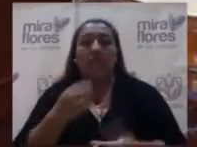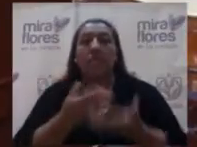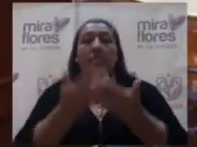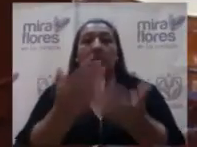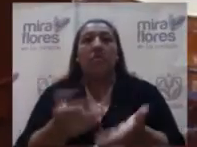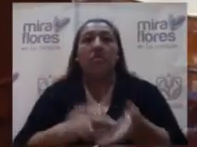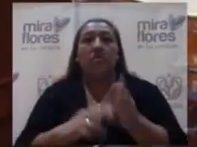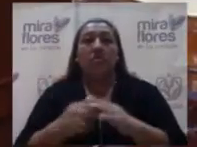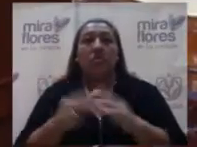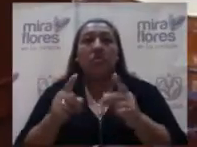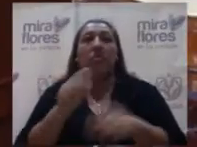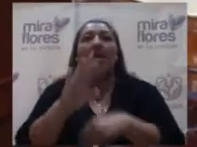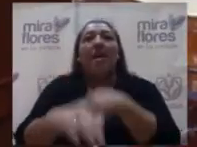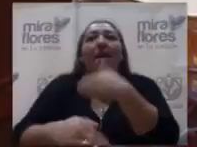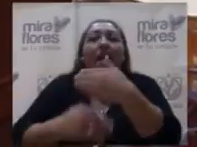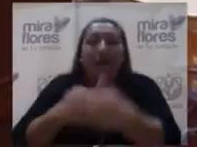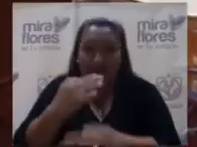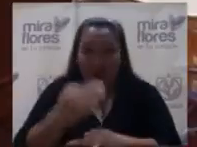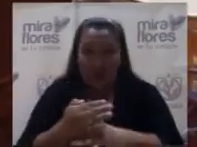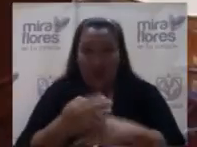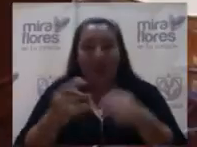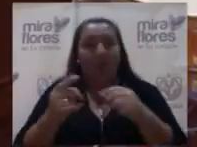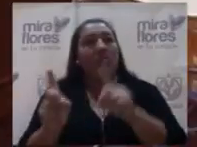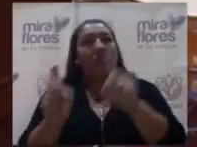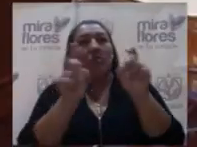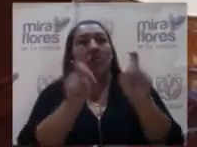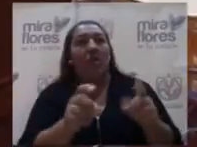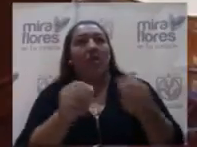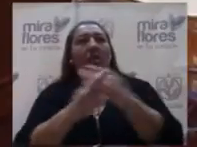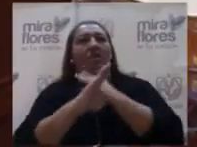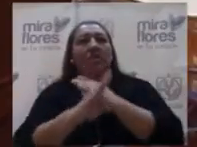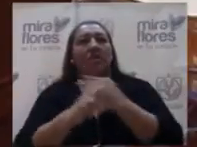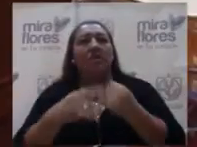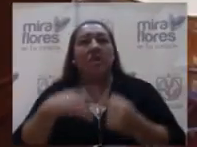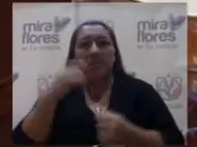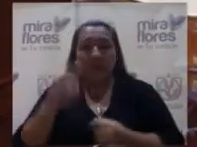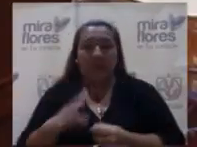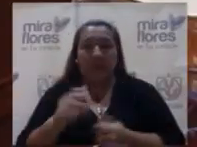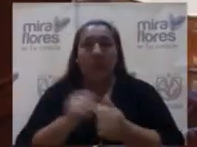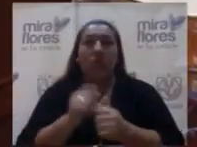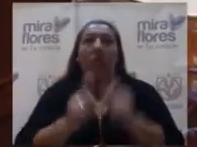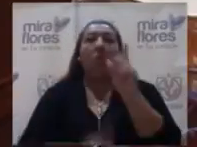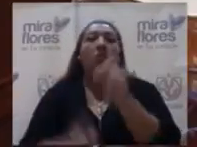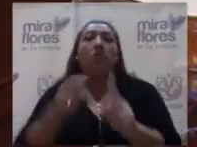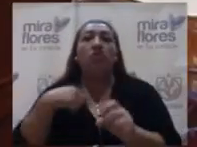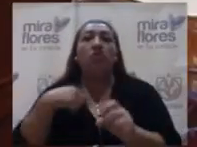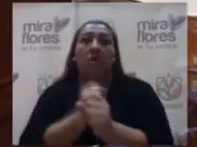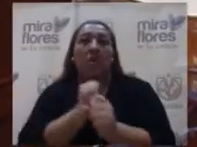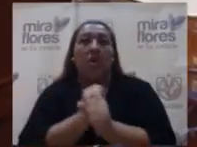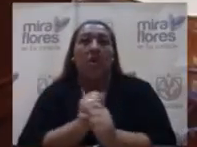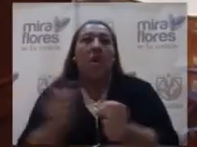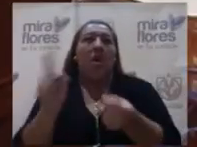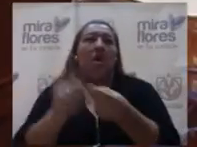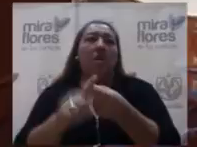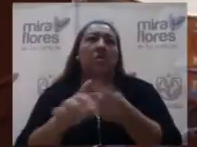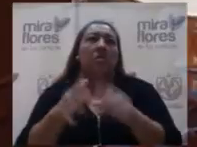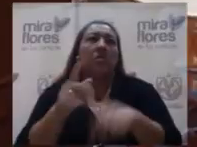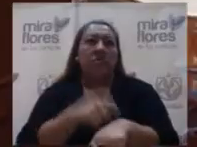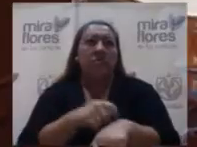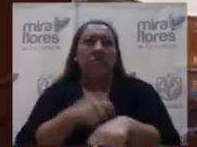a hacer una reestructuración de la subgerencia de defensa civil y verificar cómo había estado trabajando hasta ese